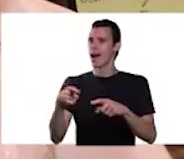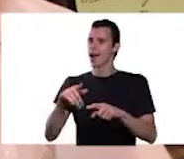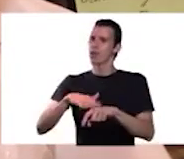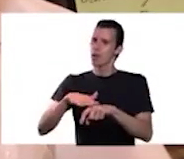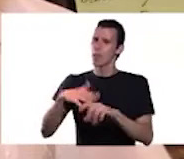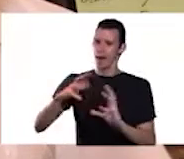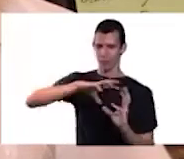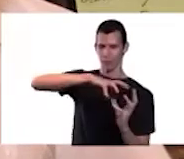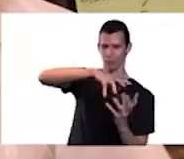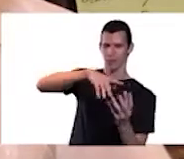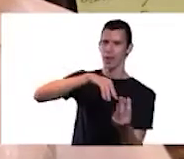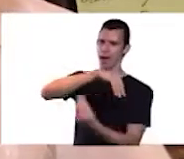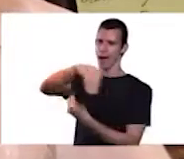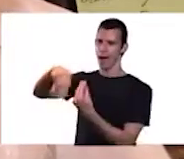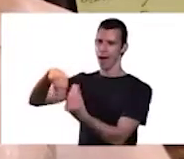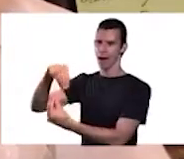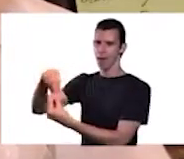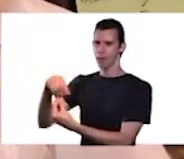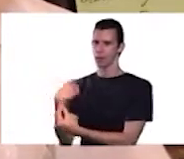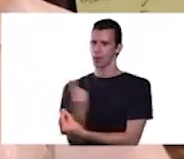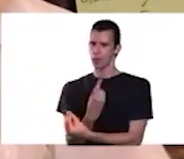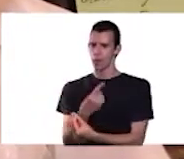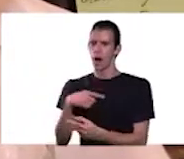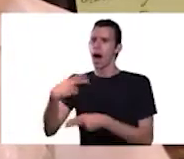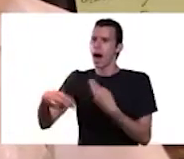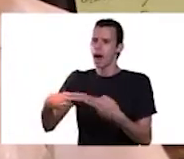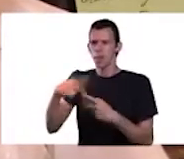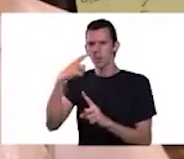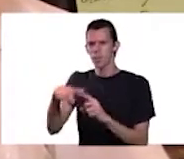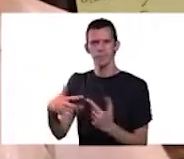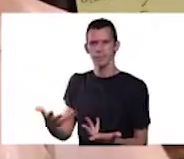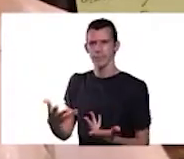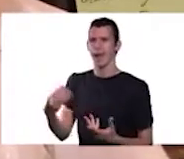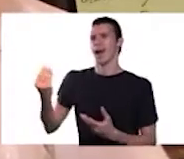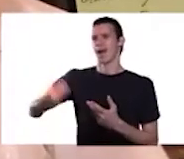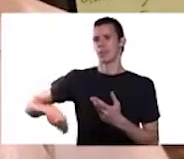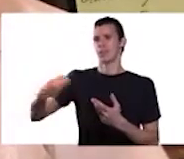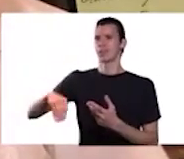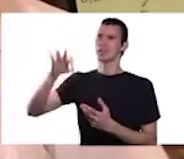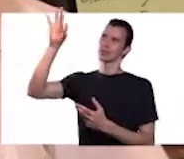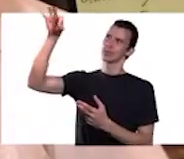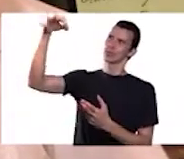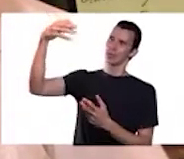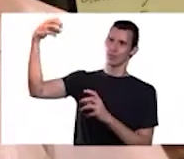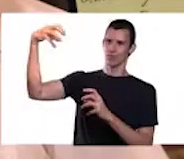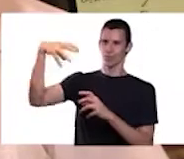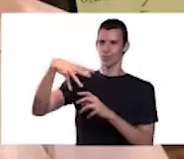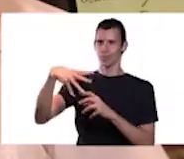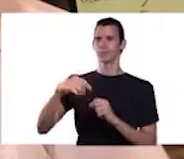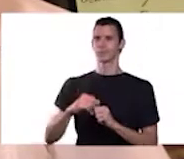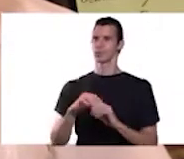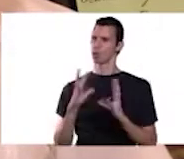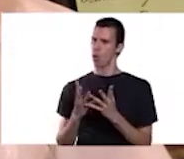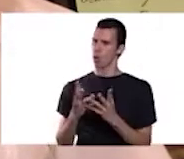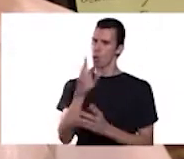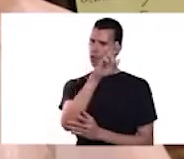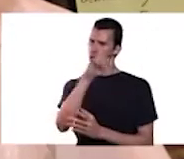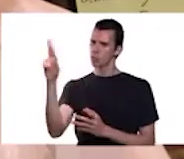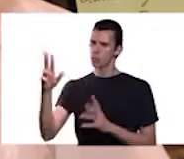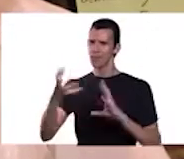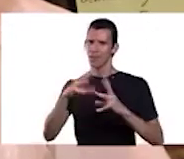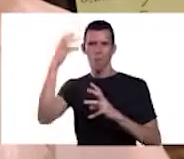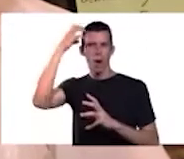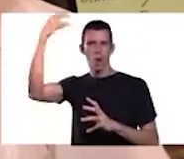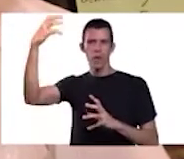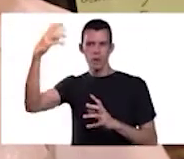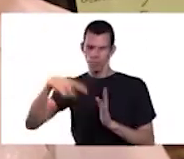energía, teniendo una política adecuada, siguiendo las orientaciones de nuestro Estado revolucionario. Al